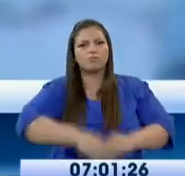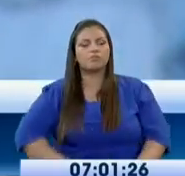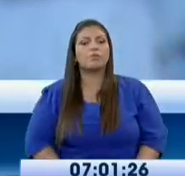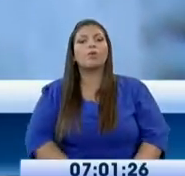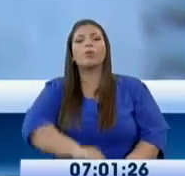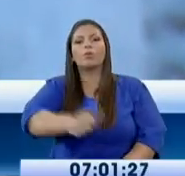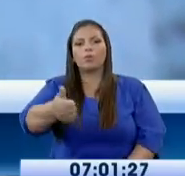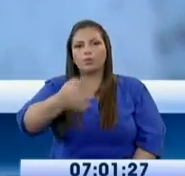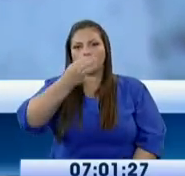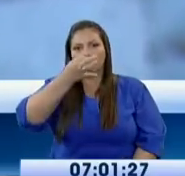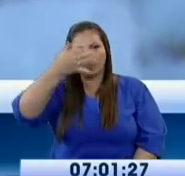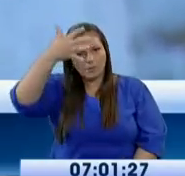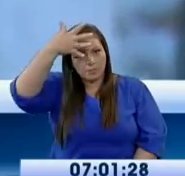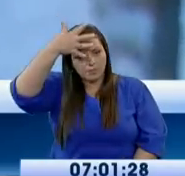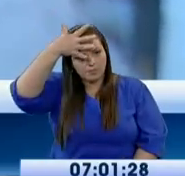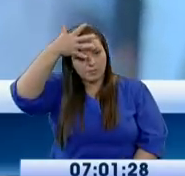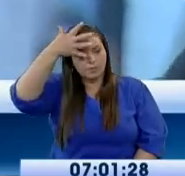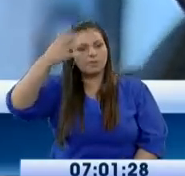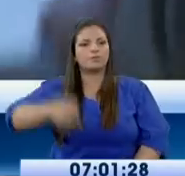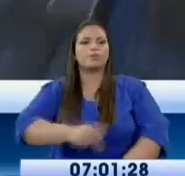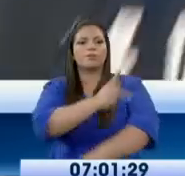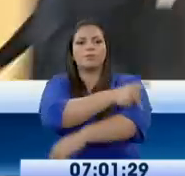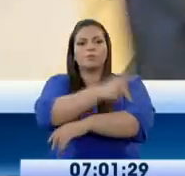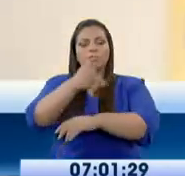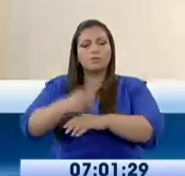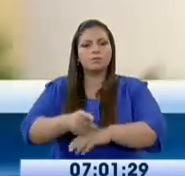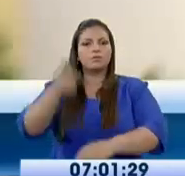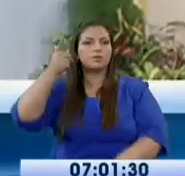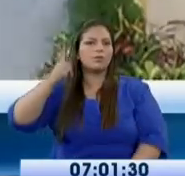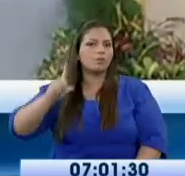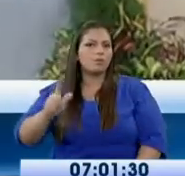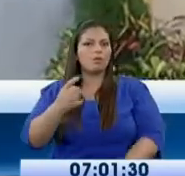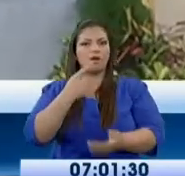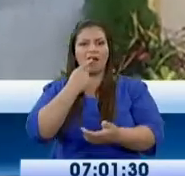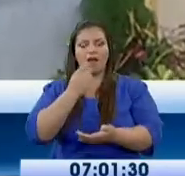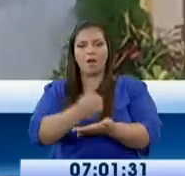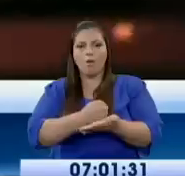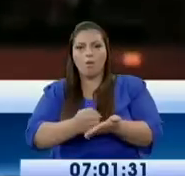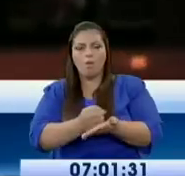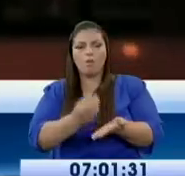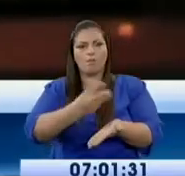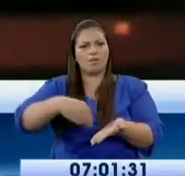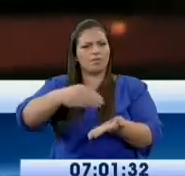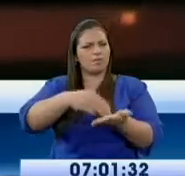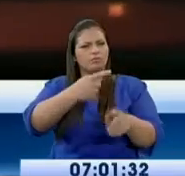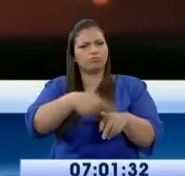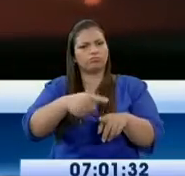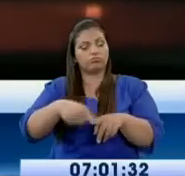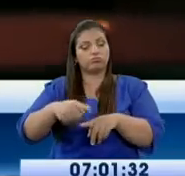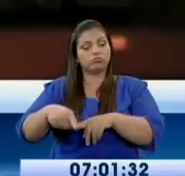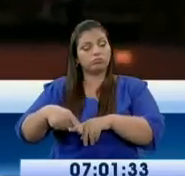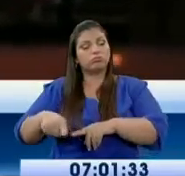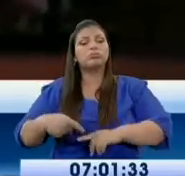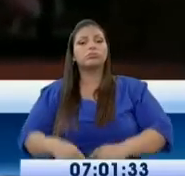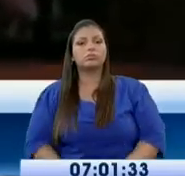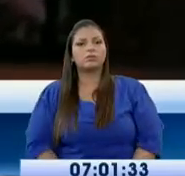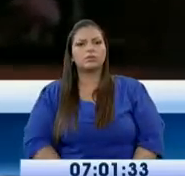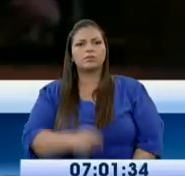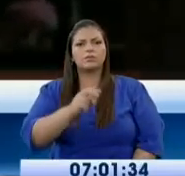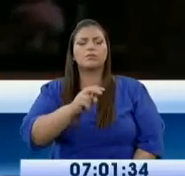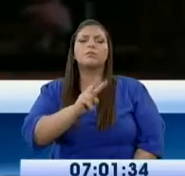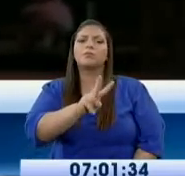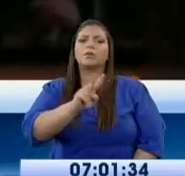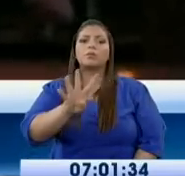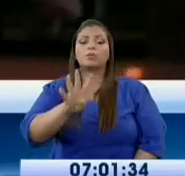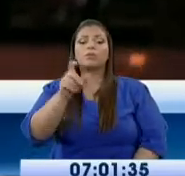Domingo, Loja, El Oro, Zamora y Manabí. En esta última se detuvo a 24 personas, presten mucha atención, acusadas de